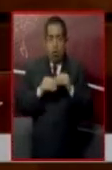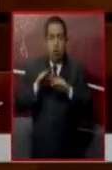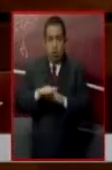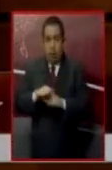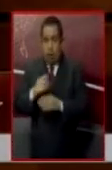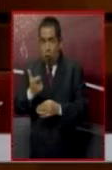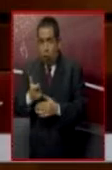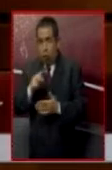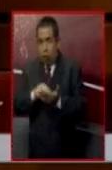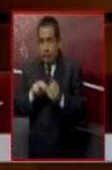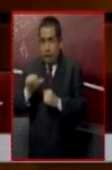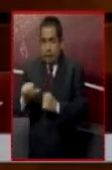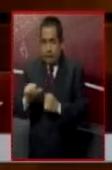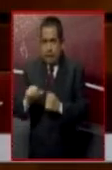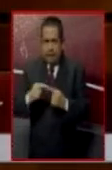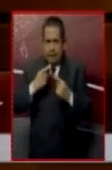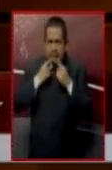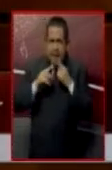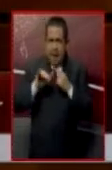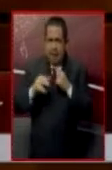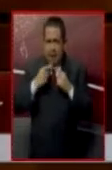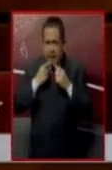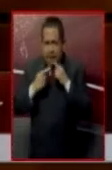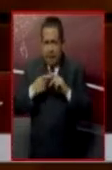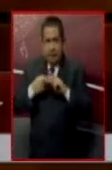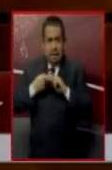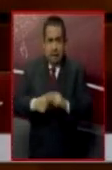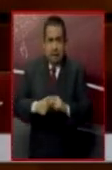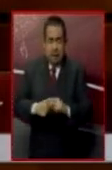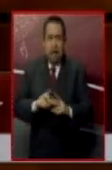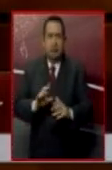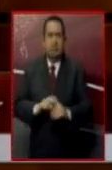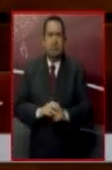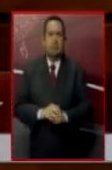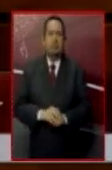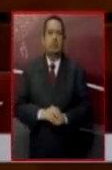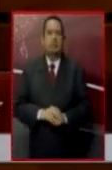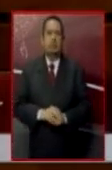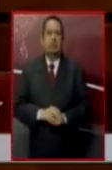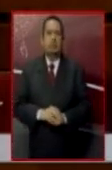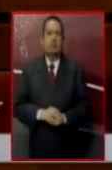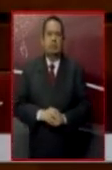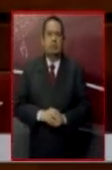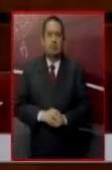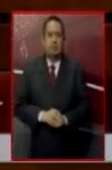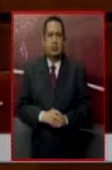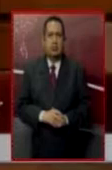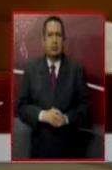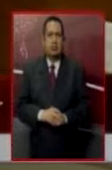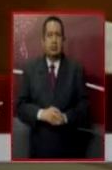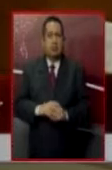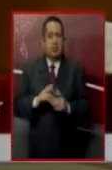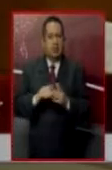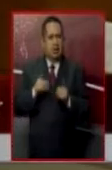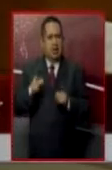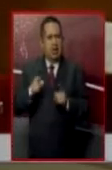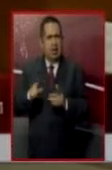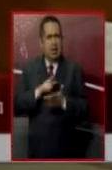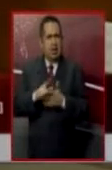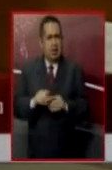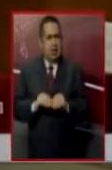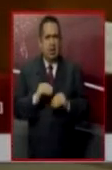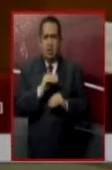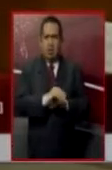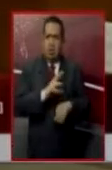económico 2016, que estaba a punto de debatirse ya en la sesión. Sin embargo, no está corrigiendo, pues extiende los privilegios y